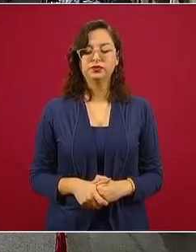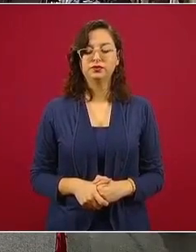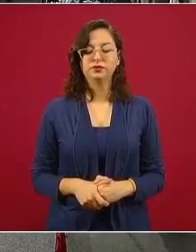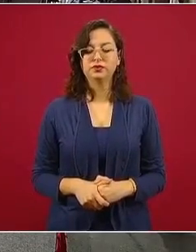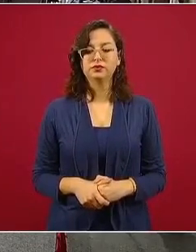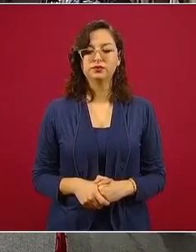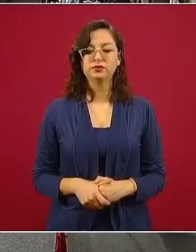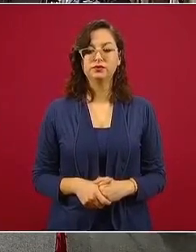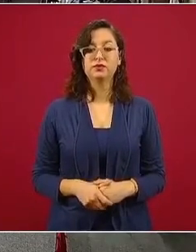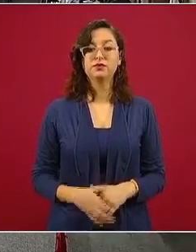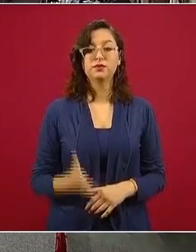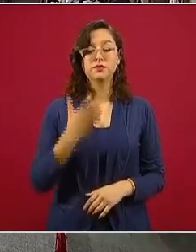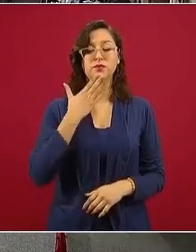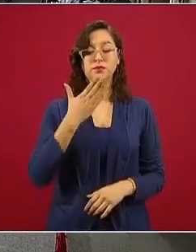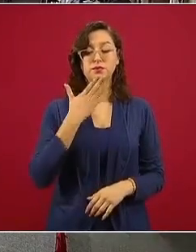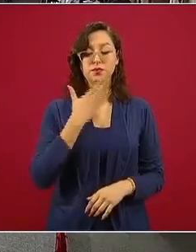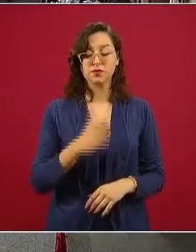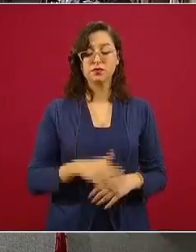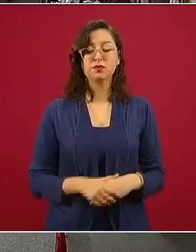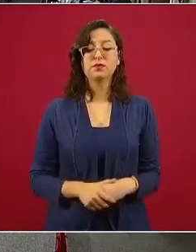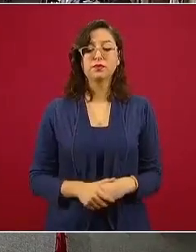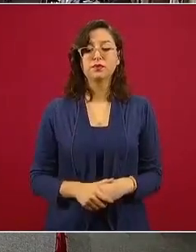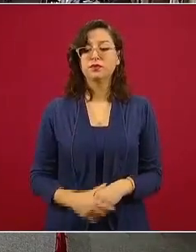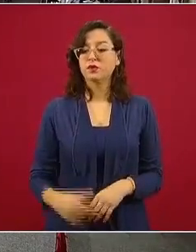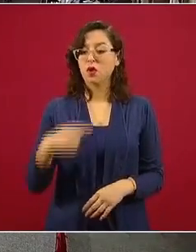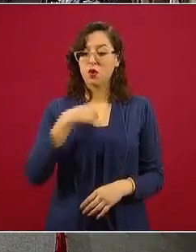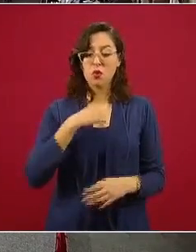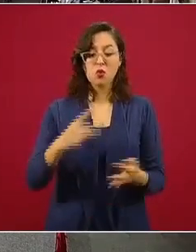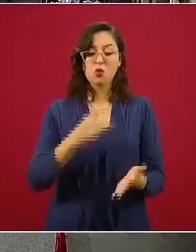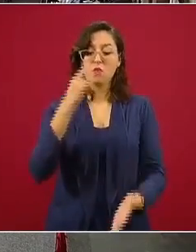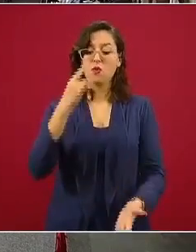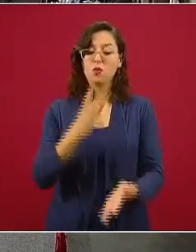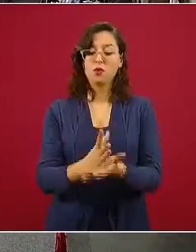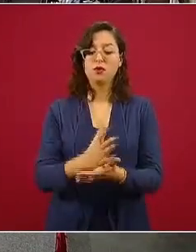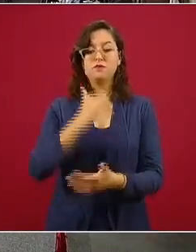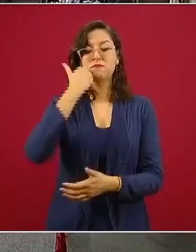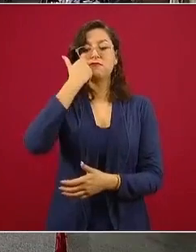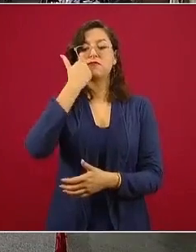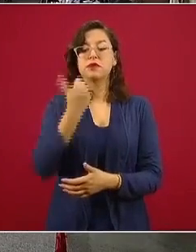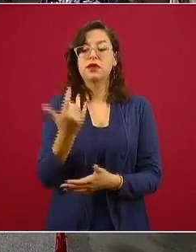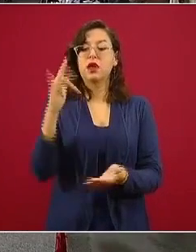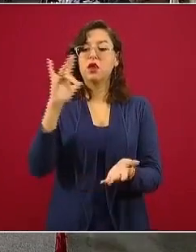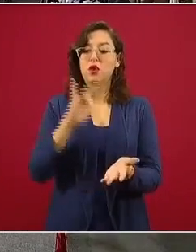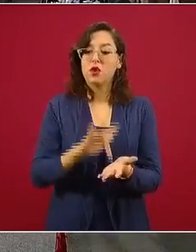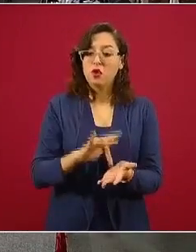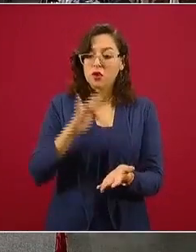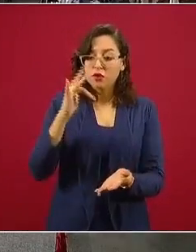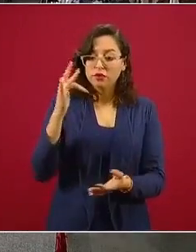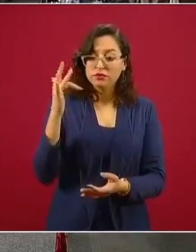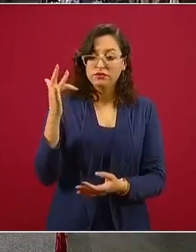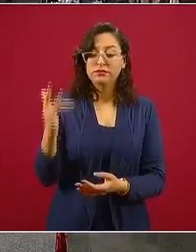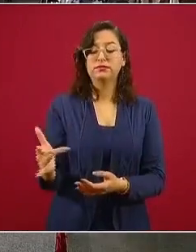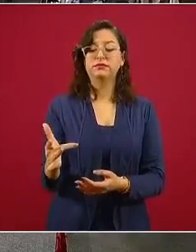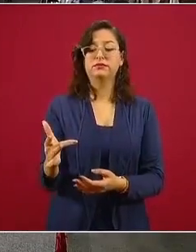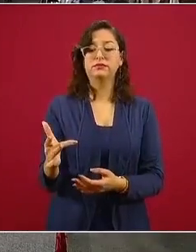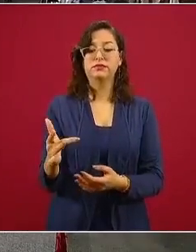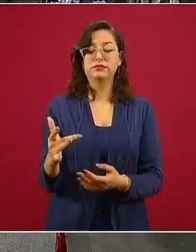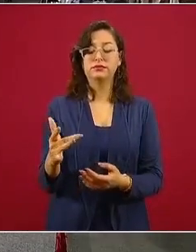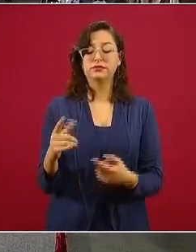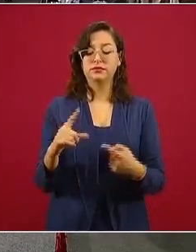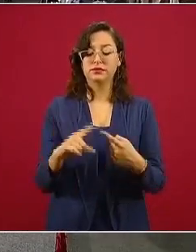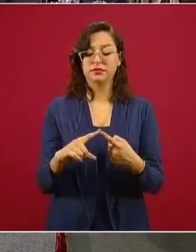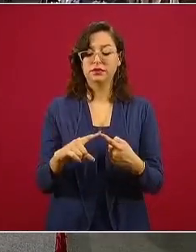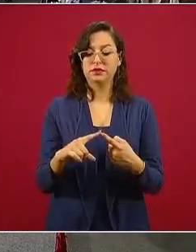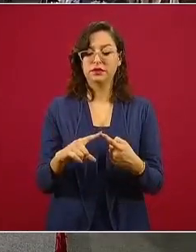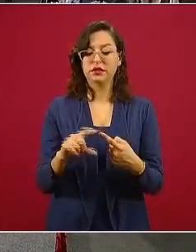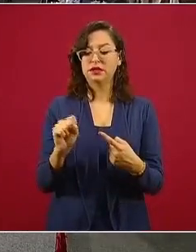solo también agradecer a todo el equipo de la Secretaría